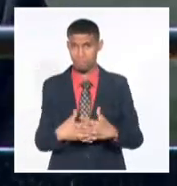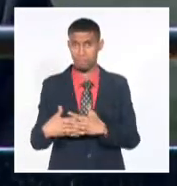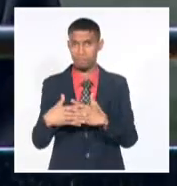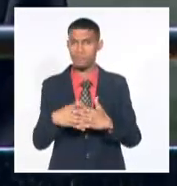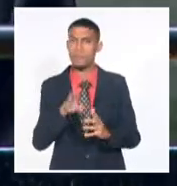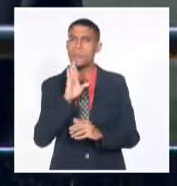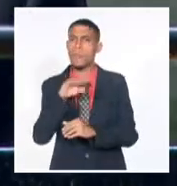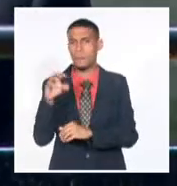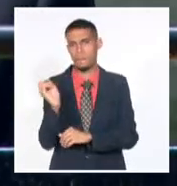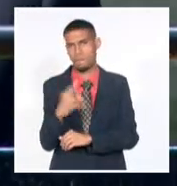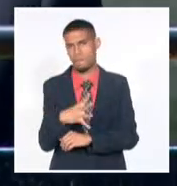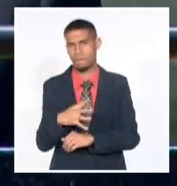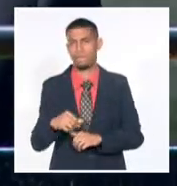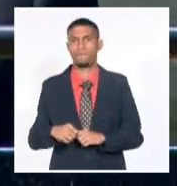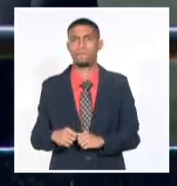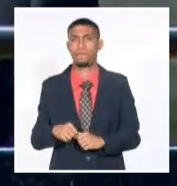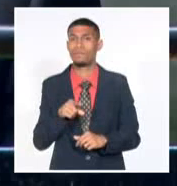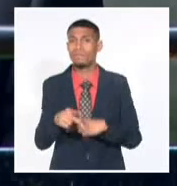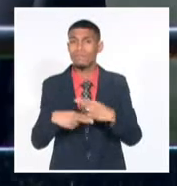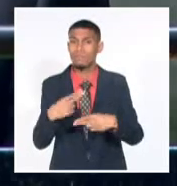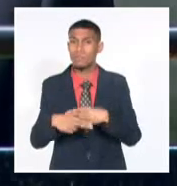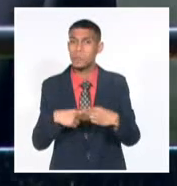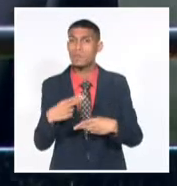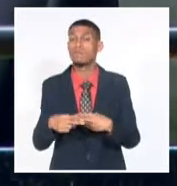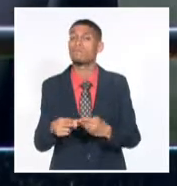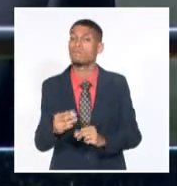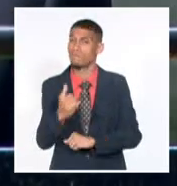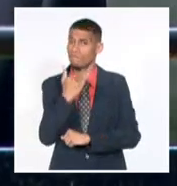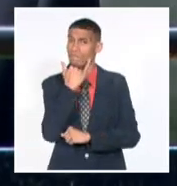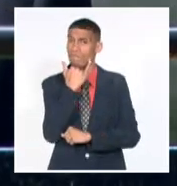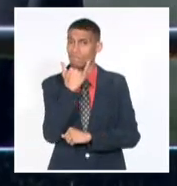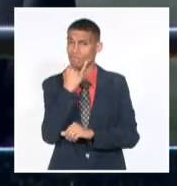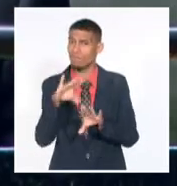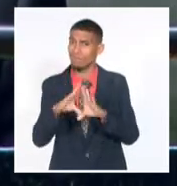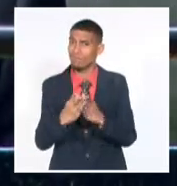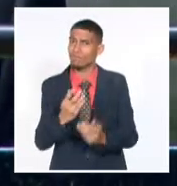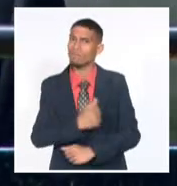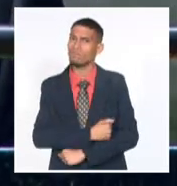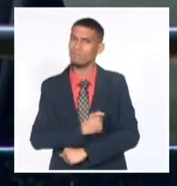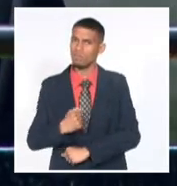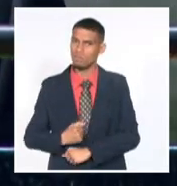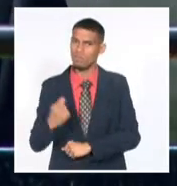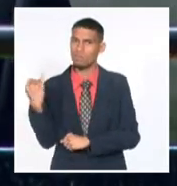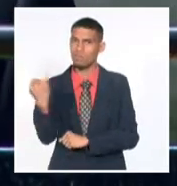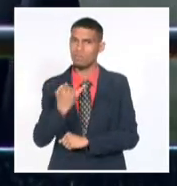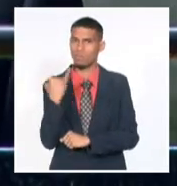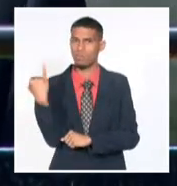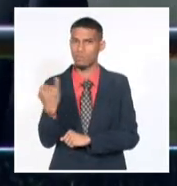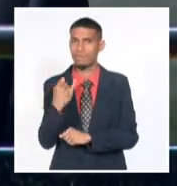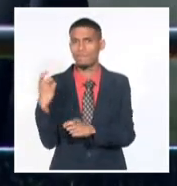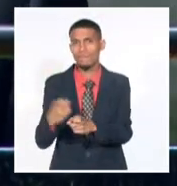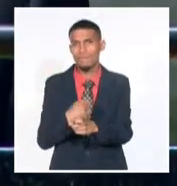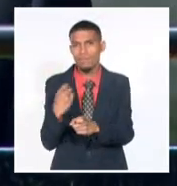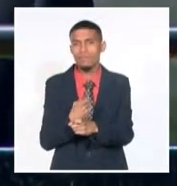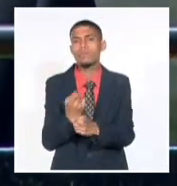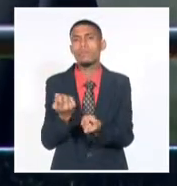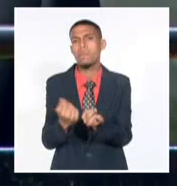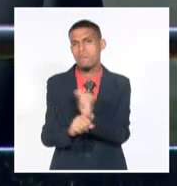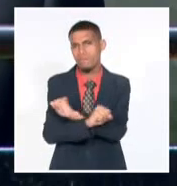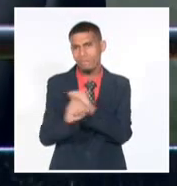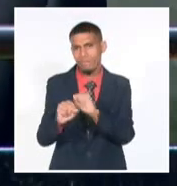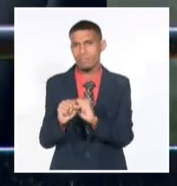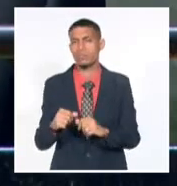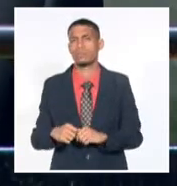miente y hace un enorme daño a los esfuerzos internacionales para combatir el terrorismo